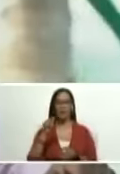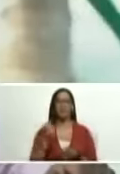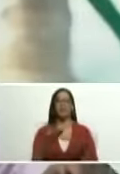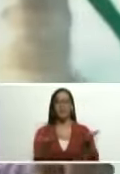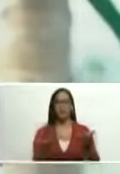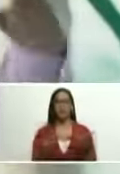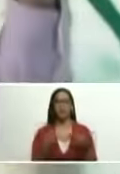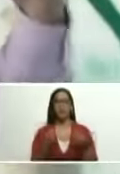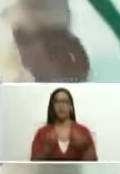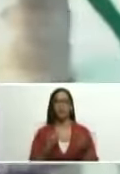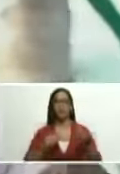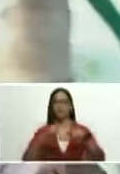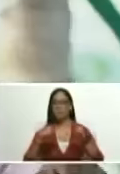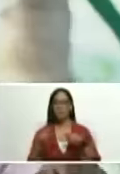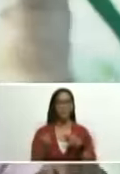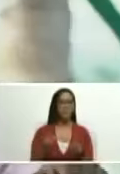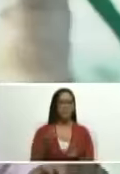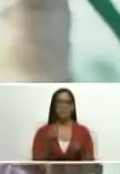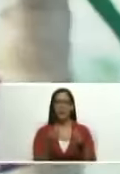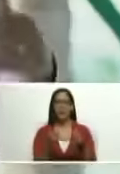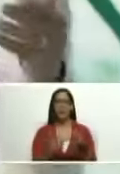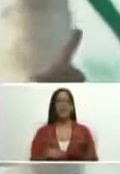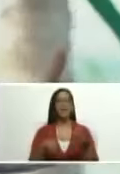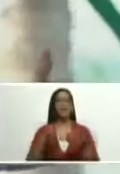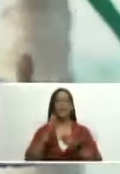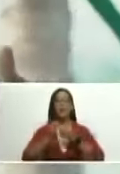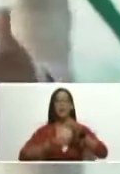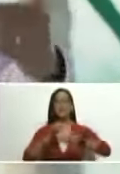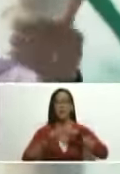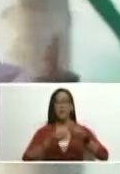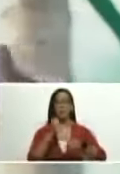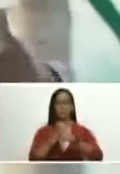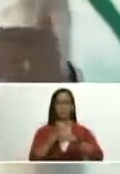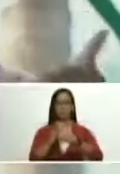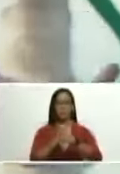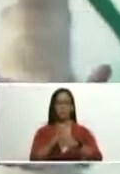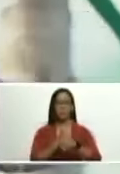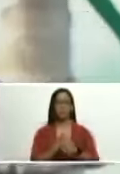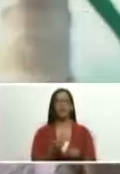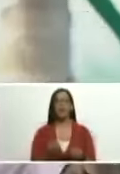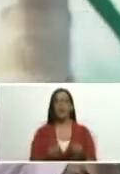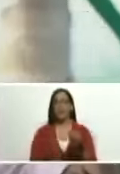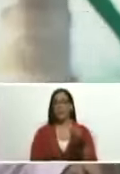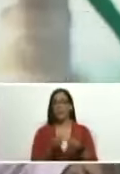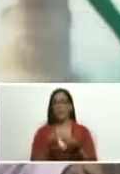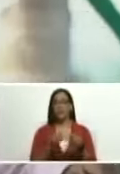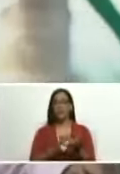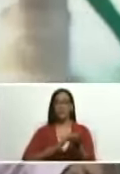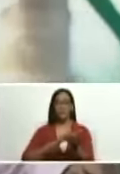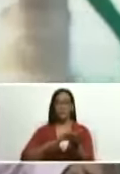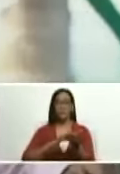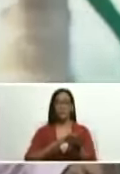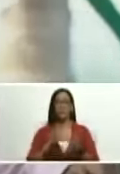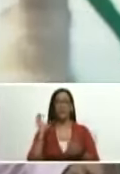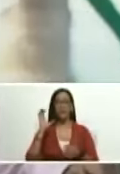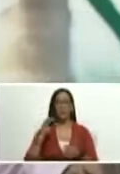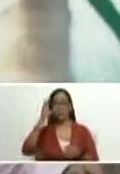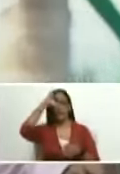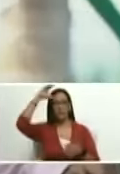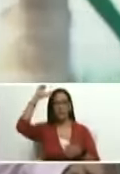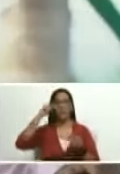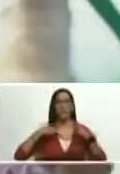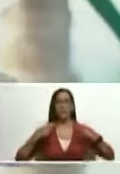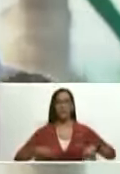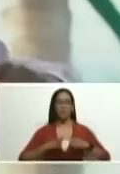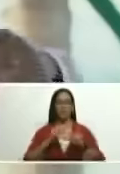estado, generando miles de fuentes de empleo, y en consecuencia venimos recuperando progresivamente el estado de bienestar humano de toda nuestra